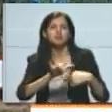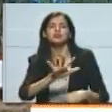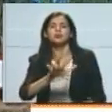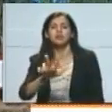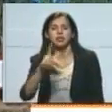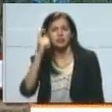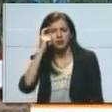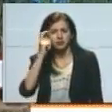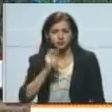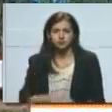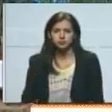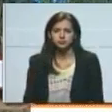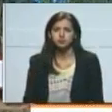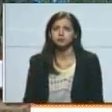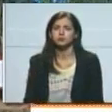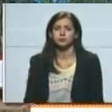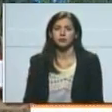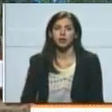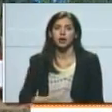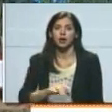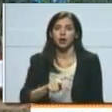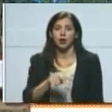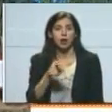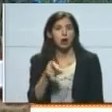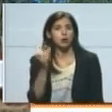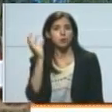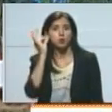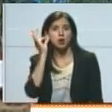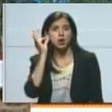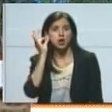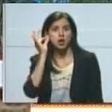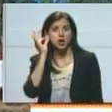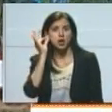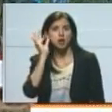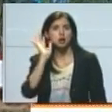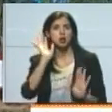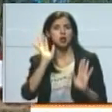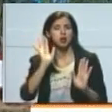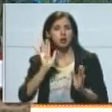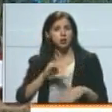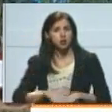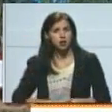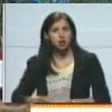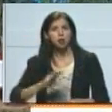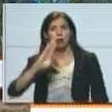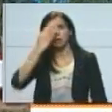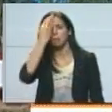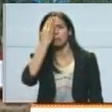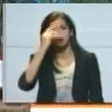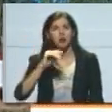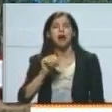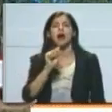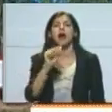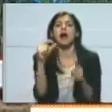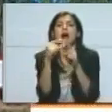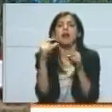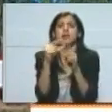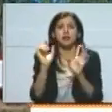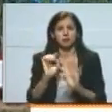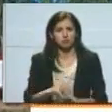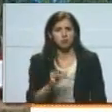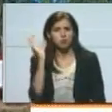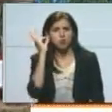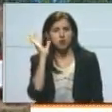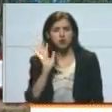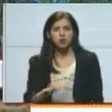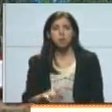Aquellos que andan, terminó siendo ADECA la amiga, ¿vale? Sí, terminó siendo ADECA. Una reunión con Ramajalú